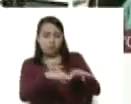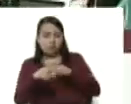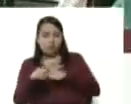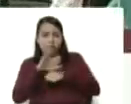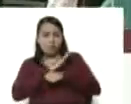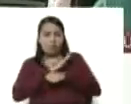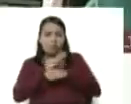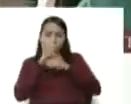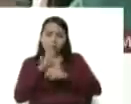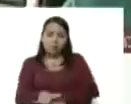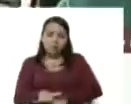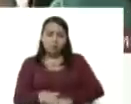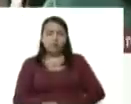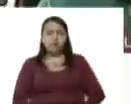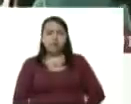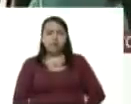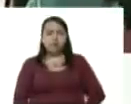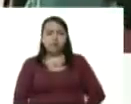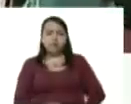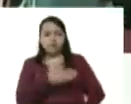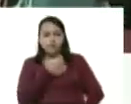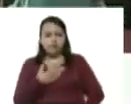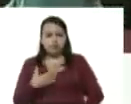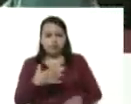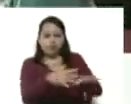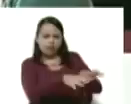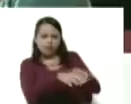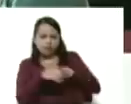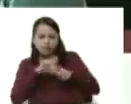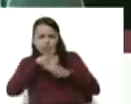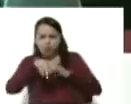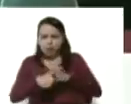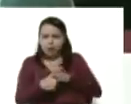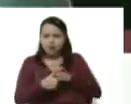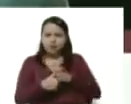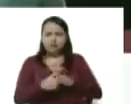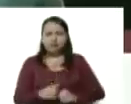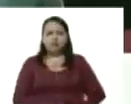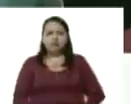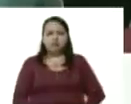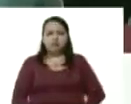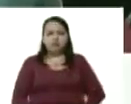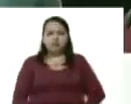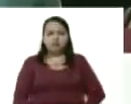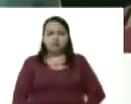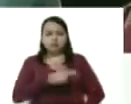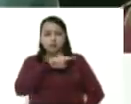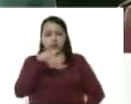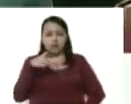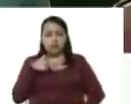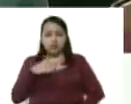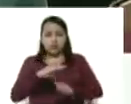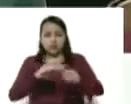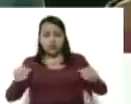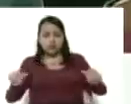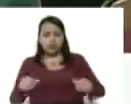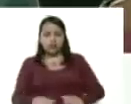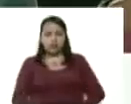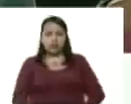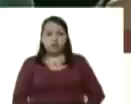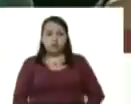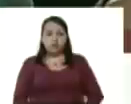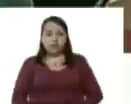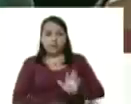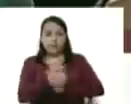ese mandato que pretendió arrebatarnos, despojarnos imperialmente de nuestro territorio, más de